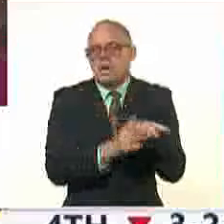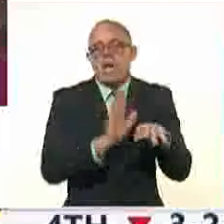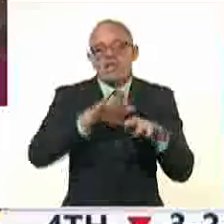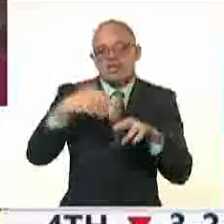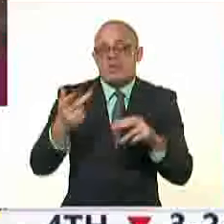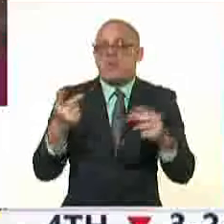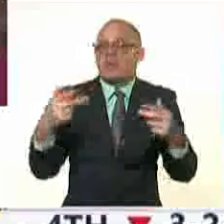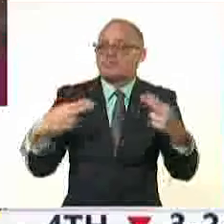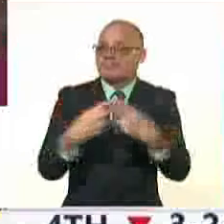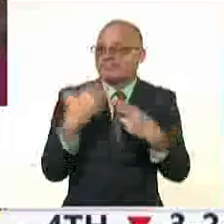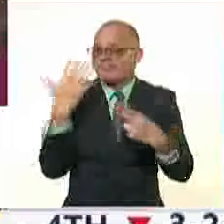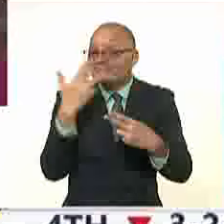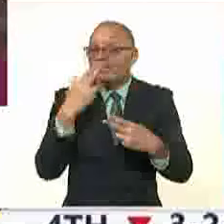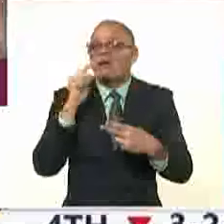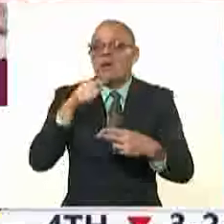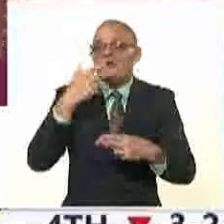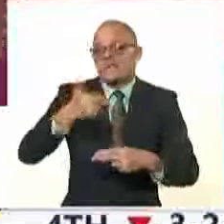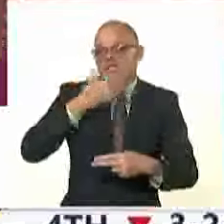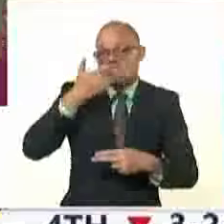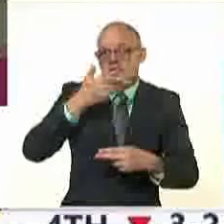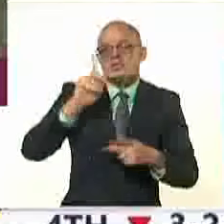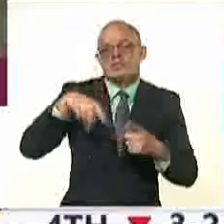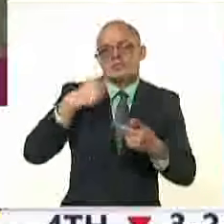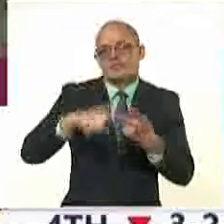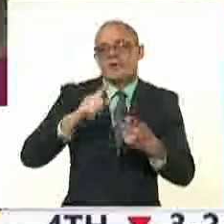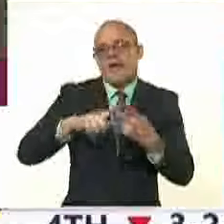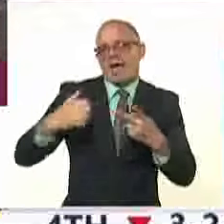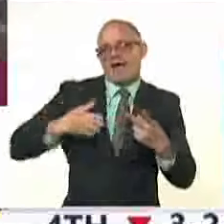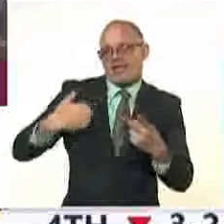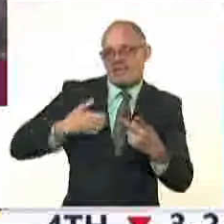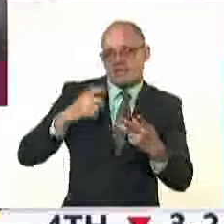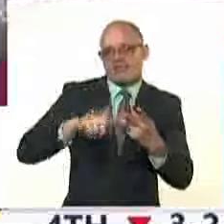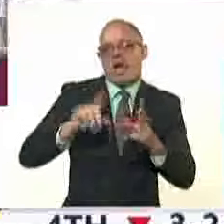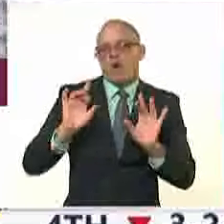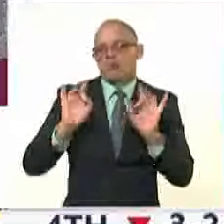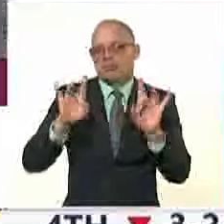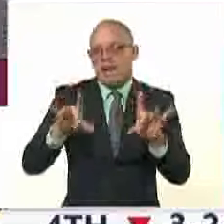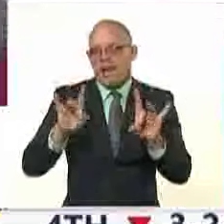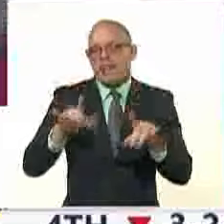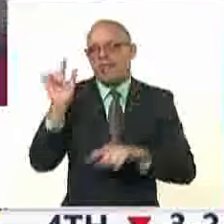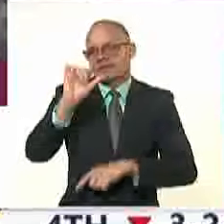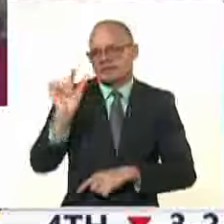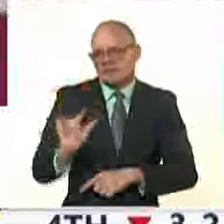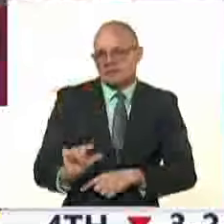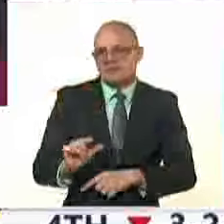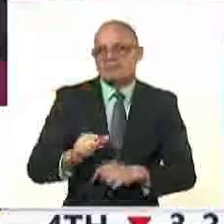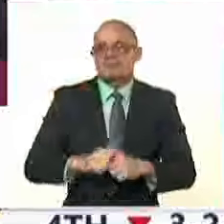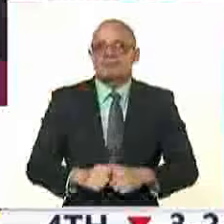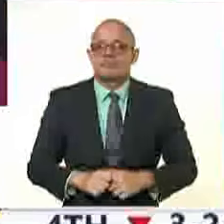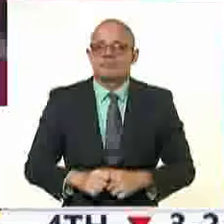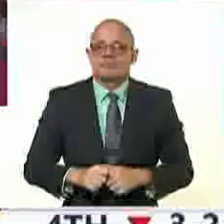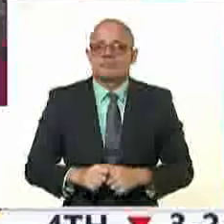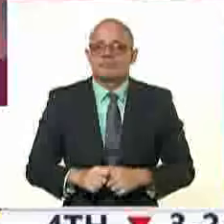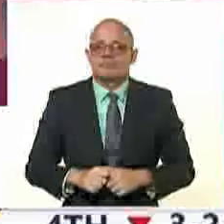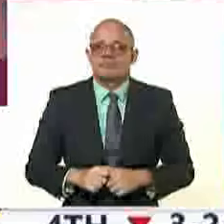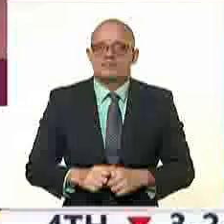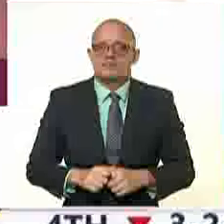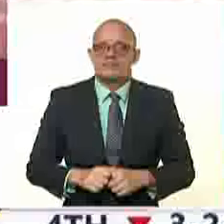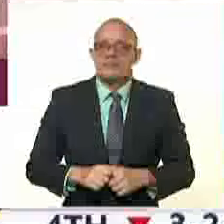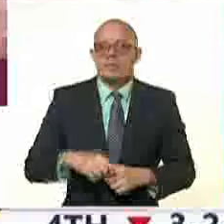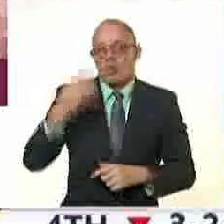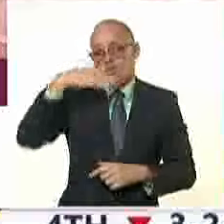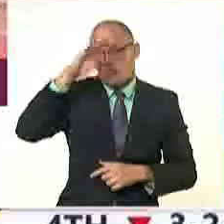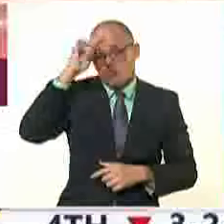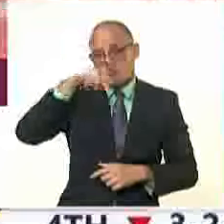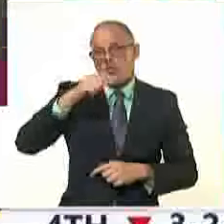Checa, Canadá, Australia e Italia. Todos estos equipos ubicados entre los primeros 11 del ranking mundial. Cuba, número